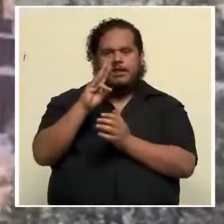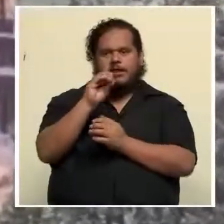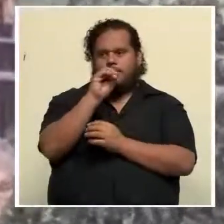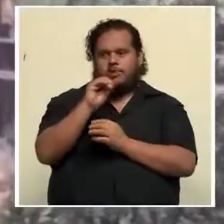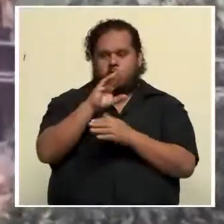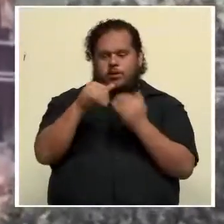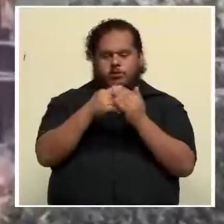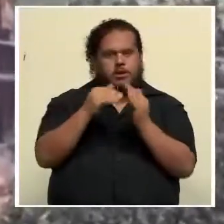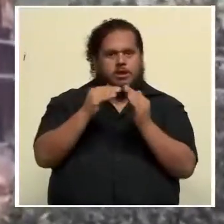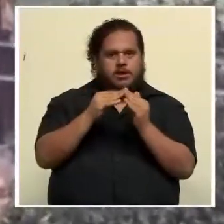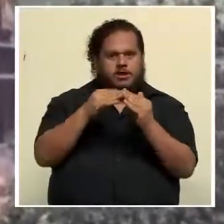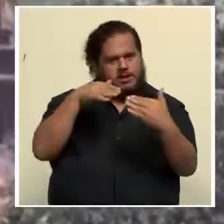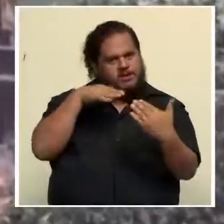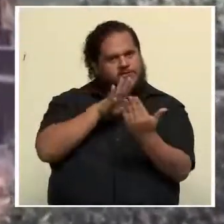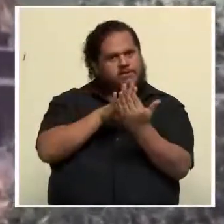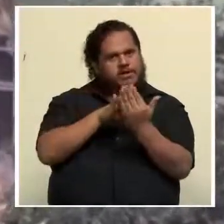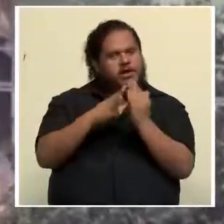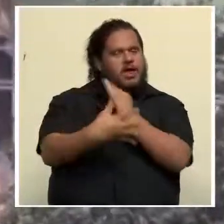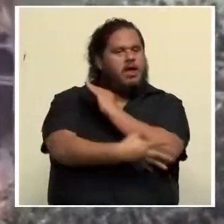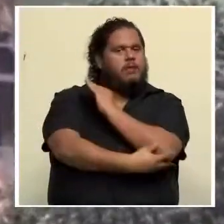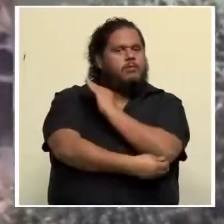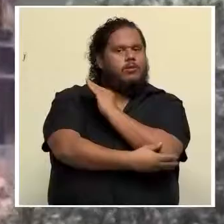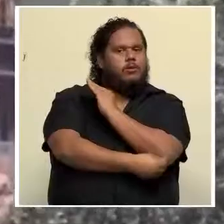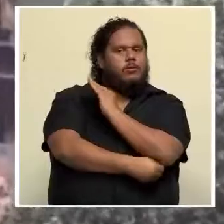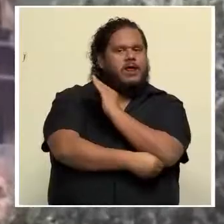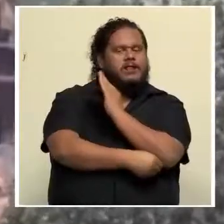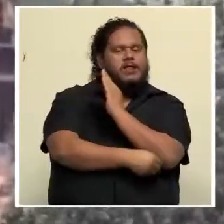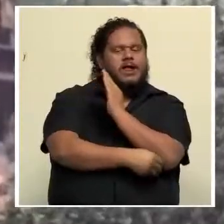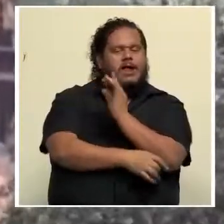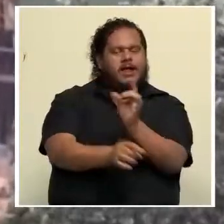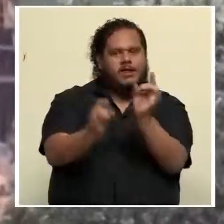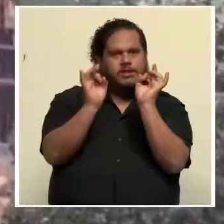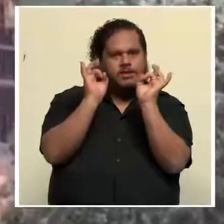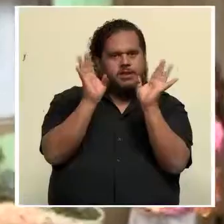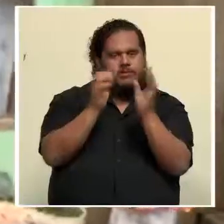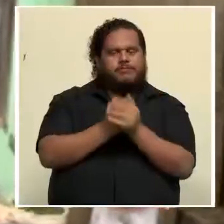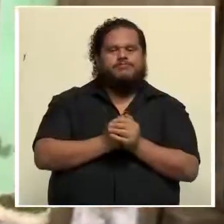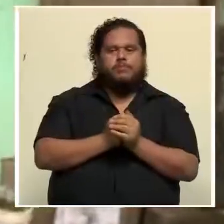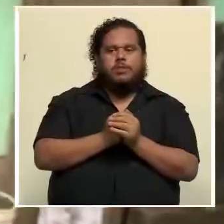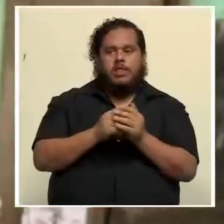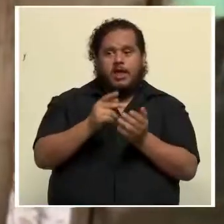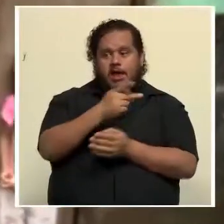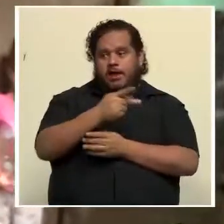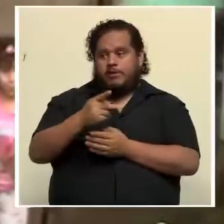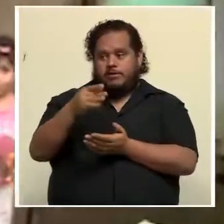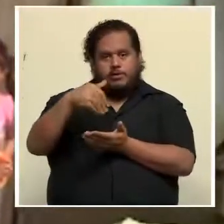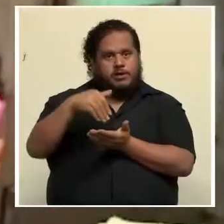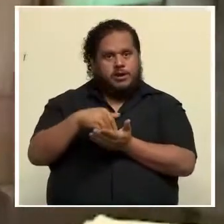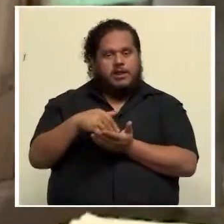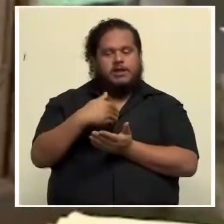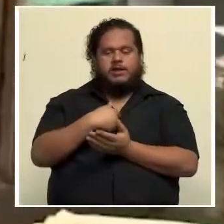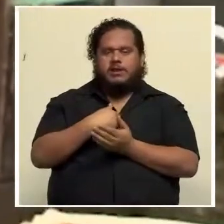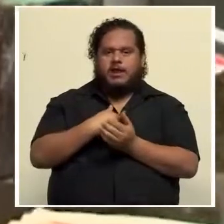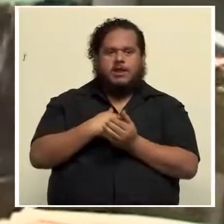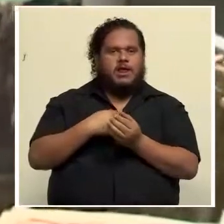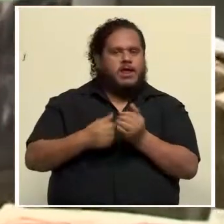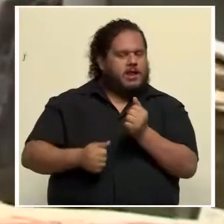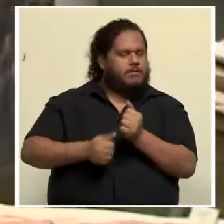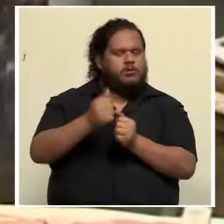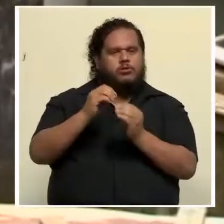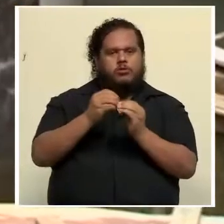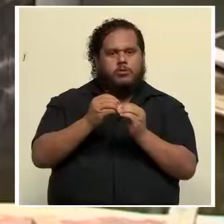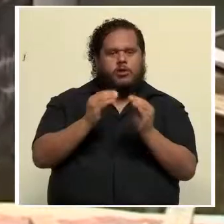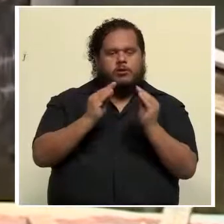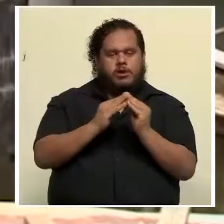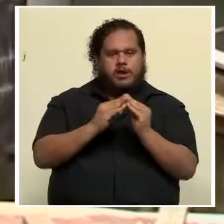hogares, enfrentan pobreza extrema. La región Pacífico Central es la que presenta el mayor porcentaje de